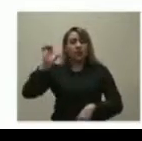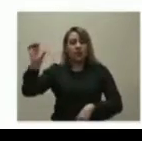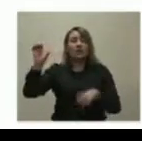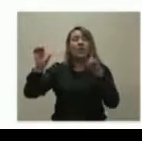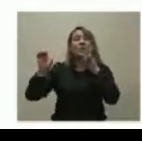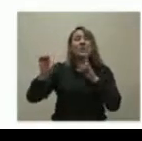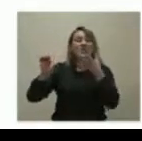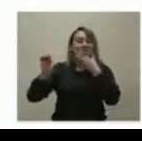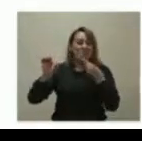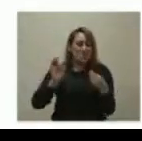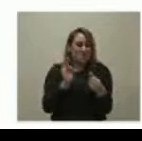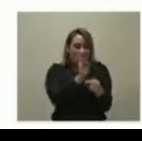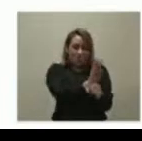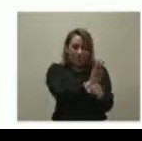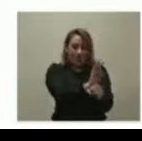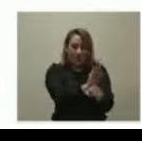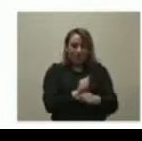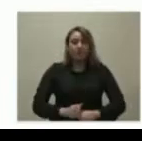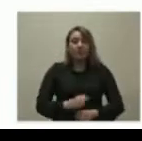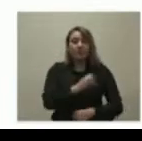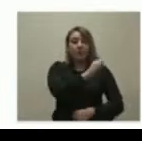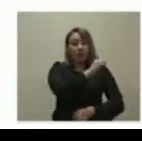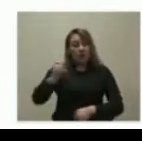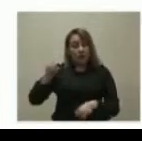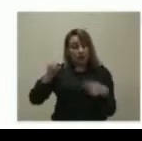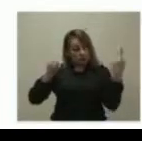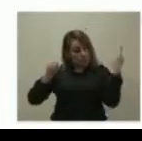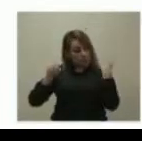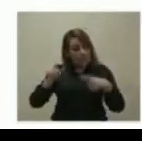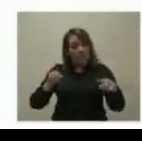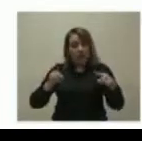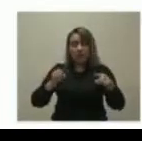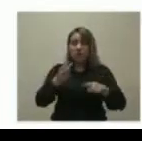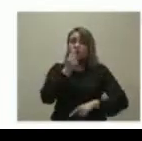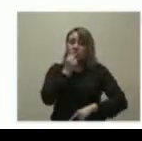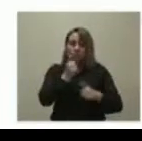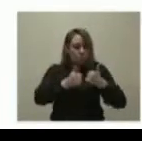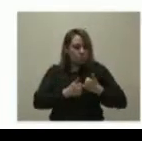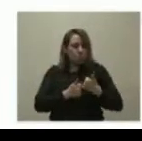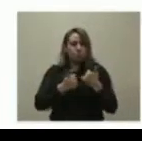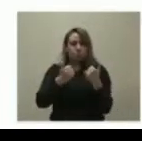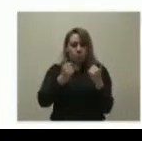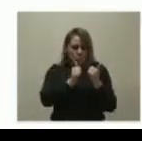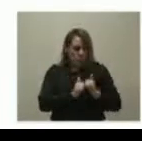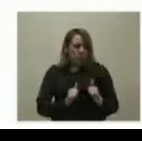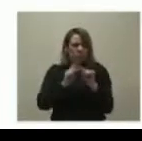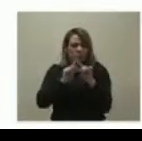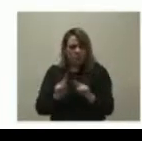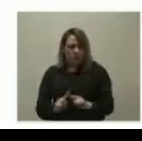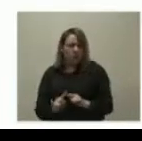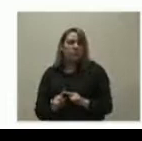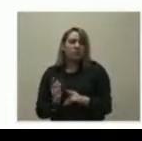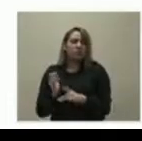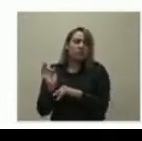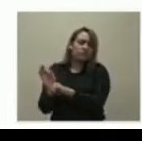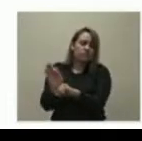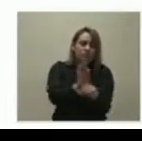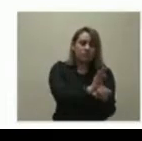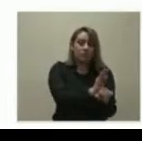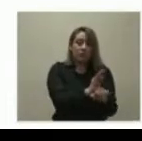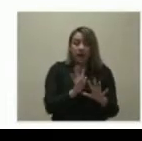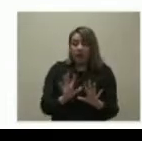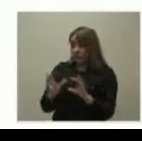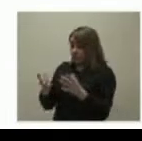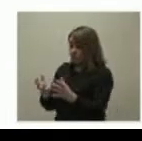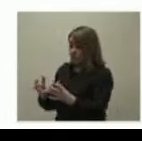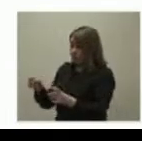las estructuras de coordinación y mando con todas las fuerzas públicas. También hemos impulsado acciones de profesionalización